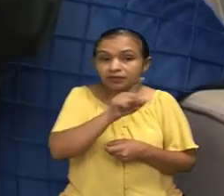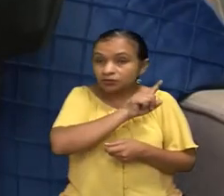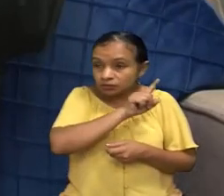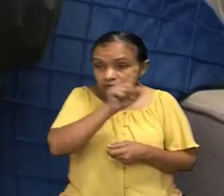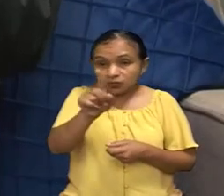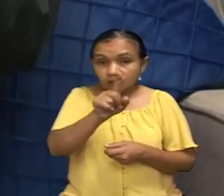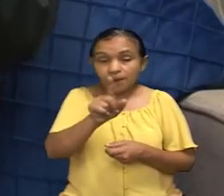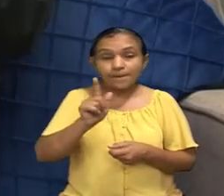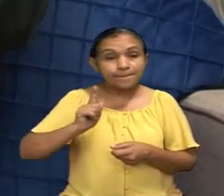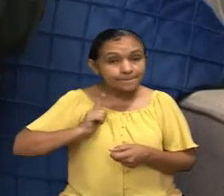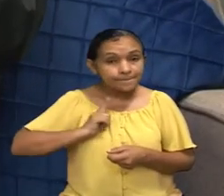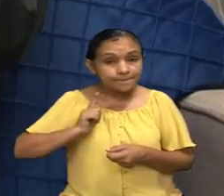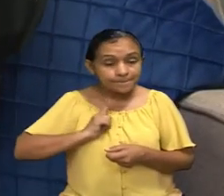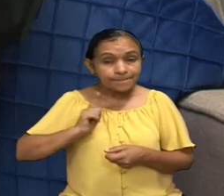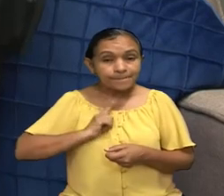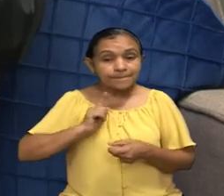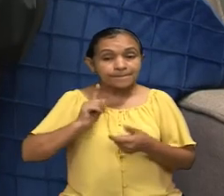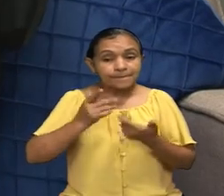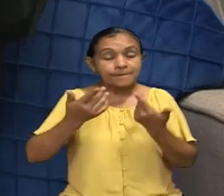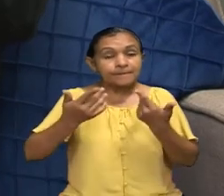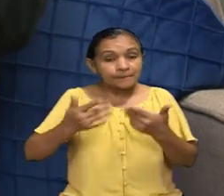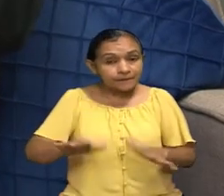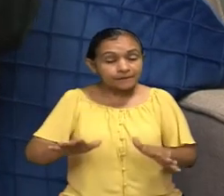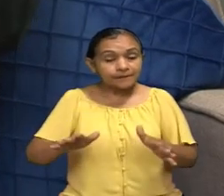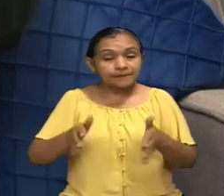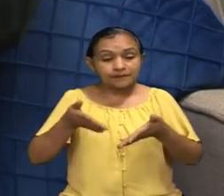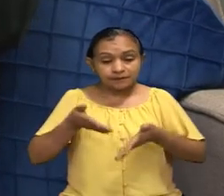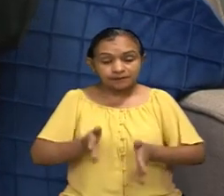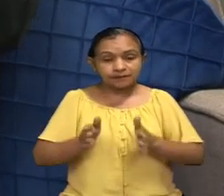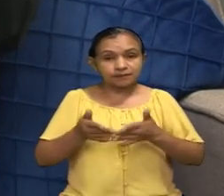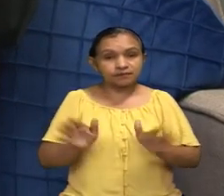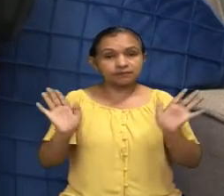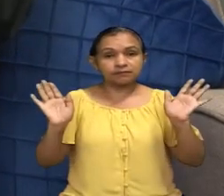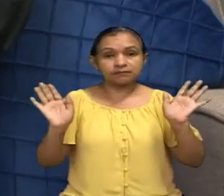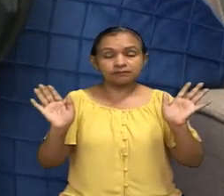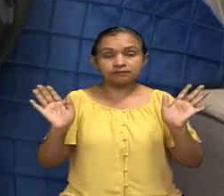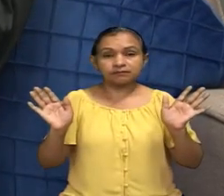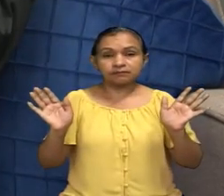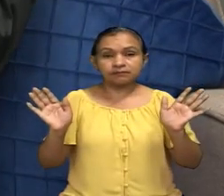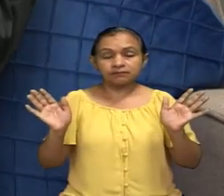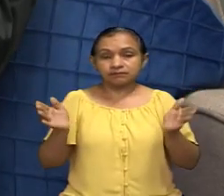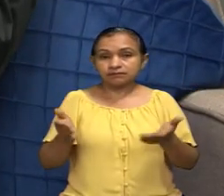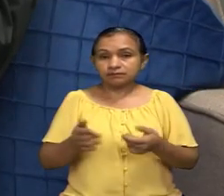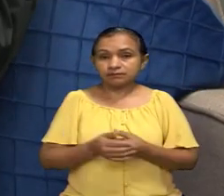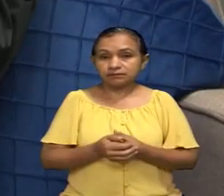que ya cumplió su fase productiva o reproductiva, ¿ya? Y